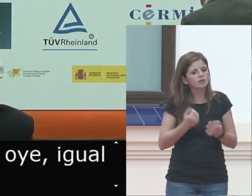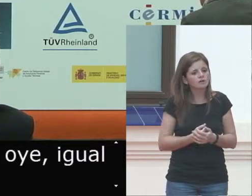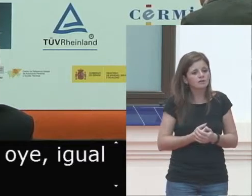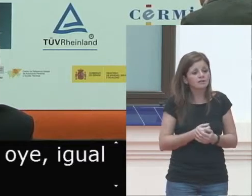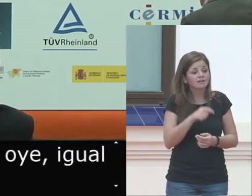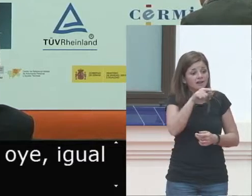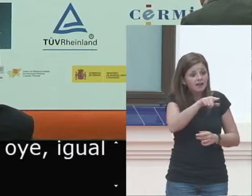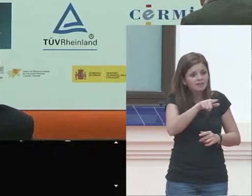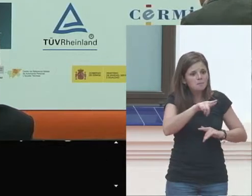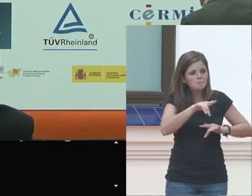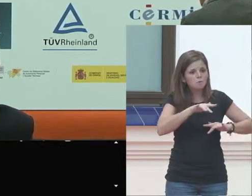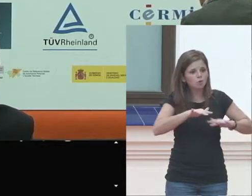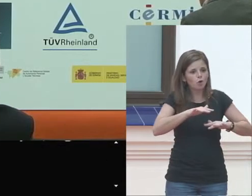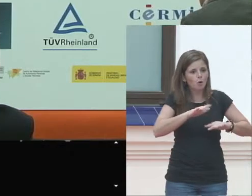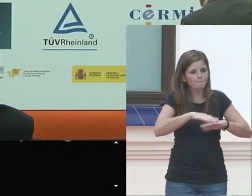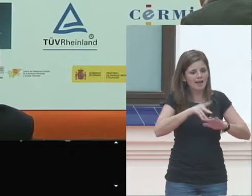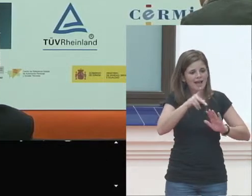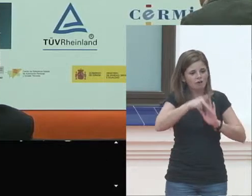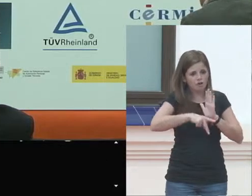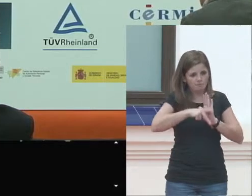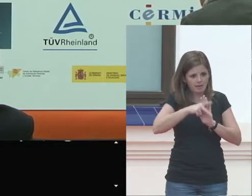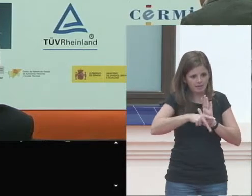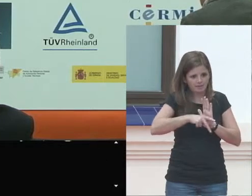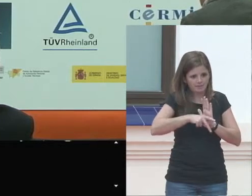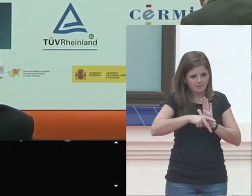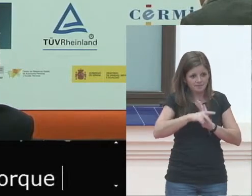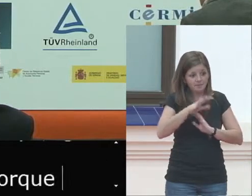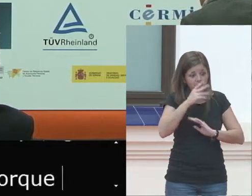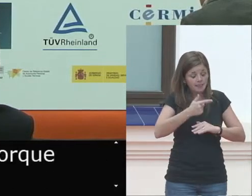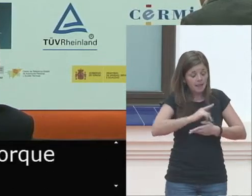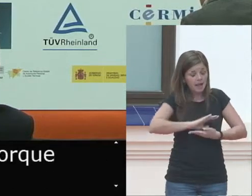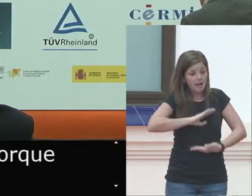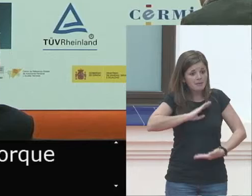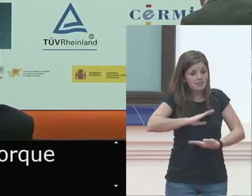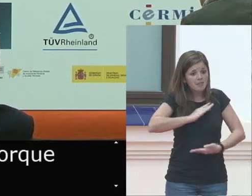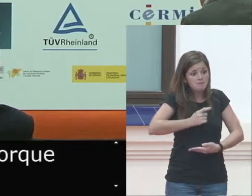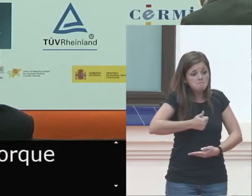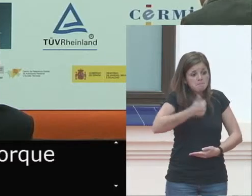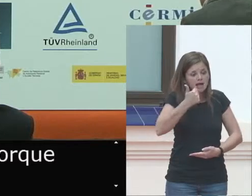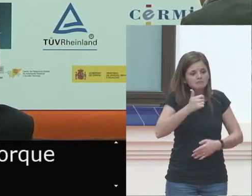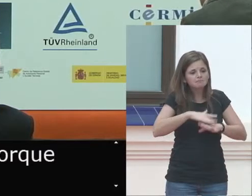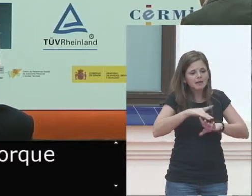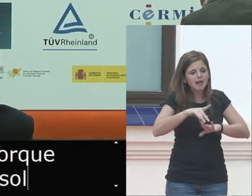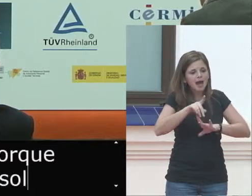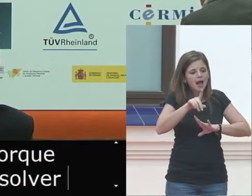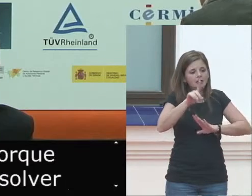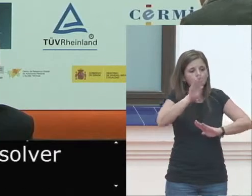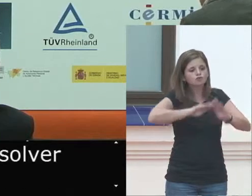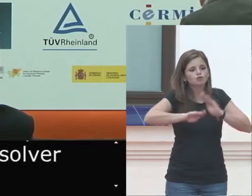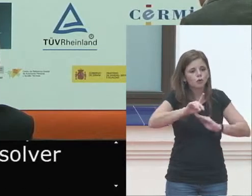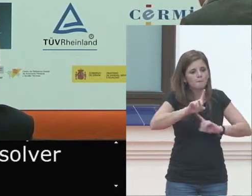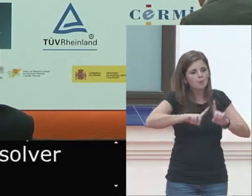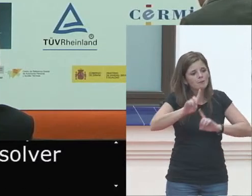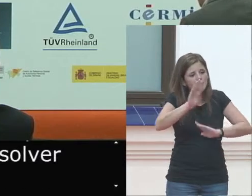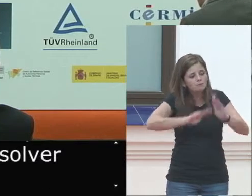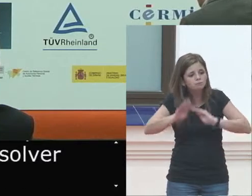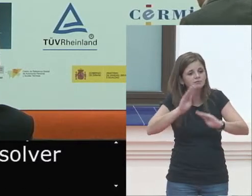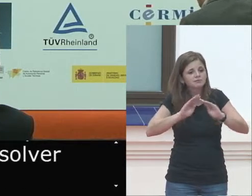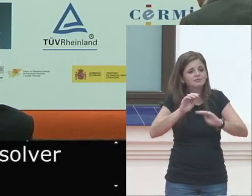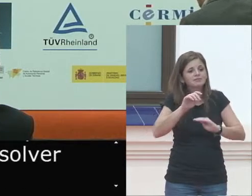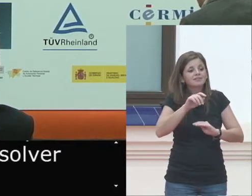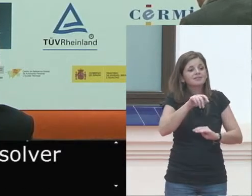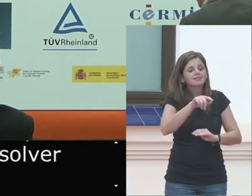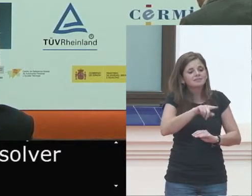motor para las normas, porque cuando tenemos más capacidad de resolver problemas, cuando la industria